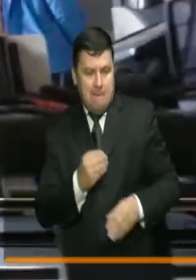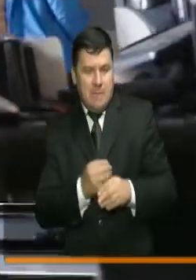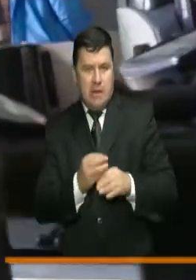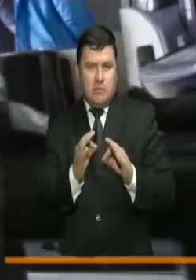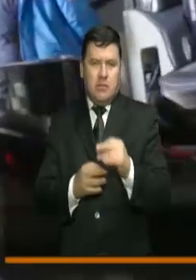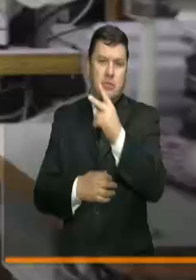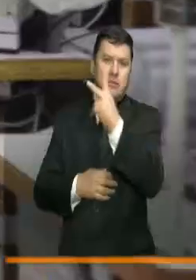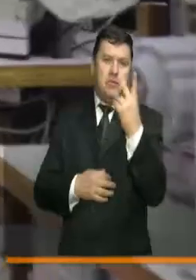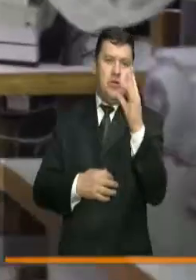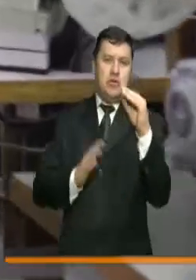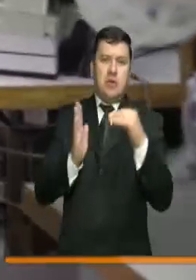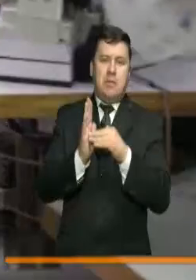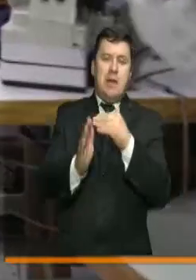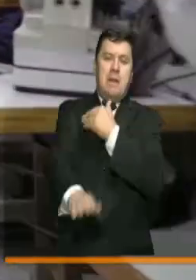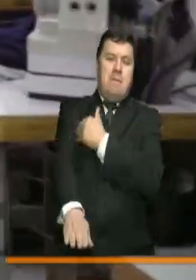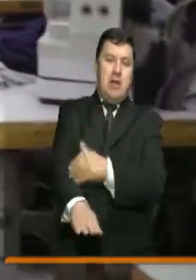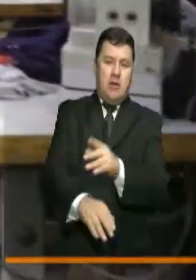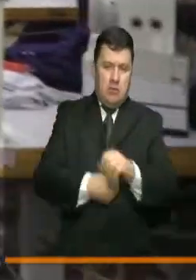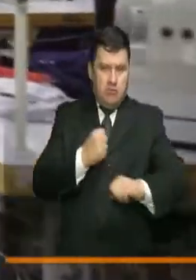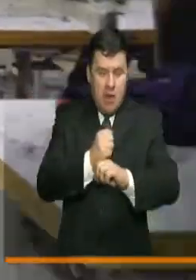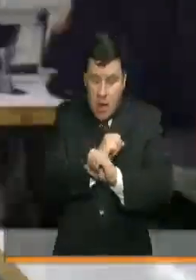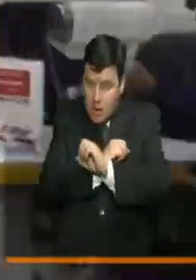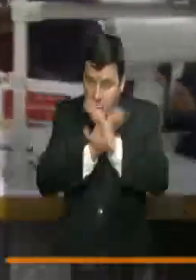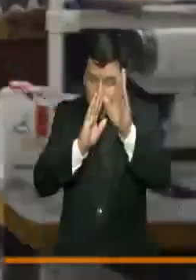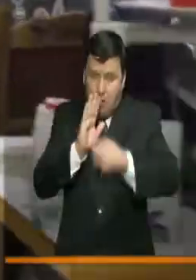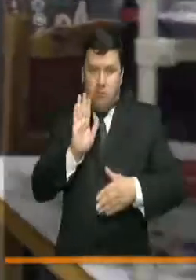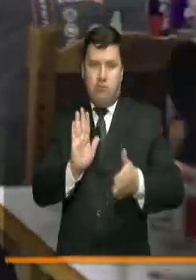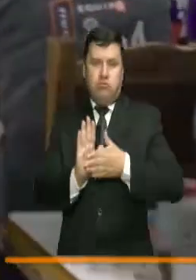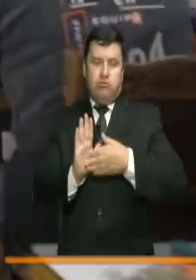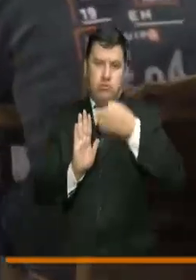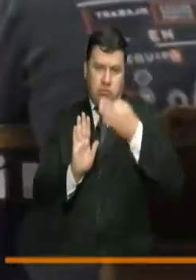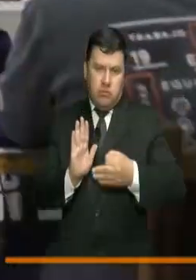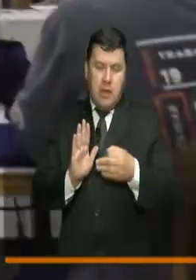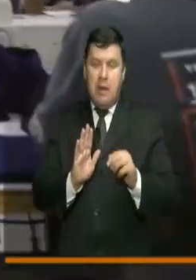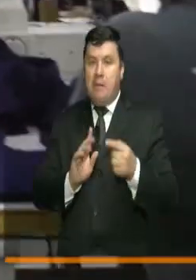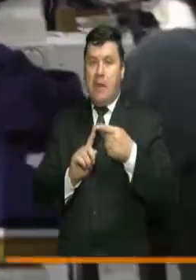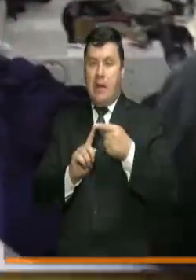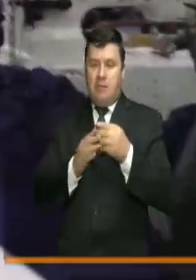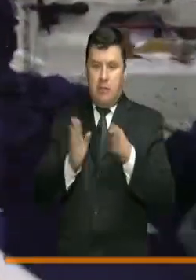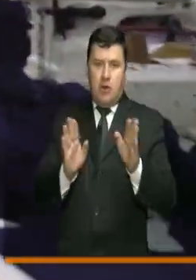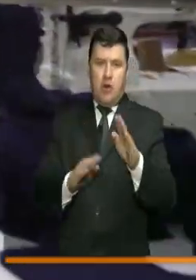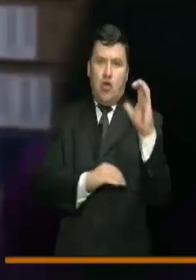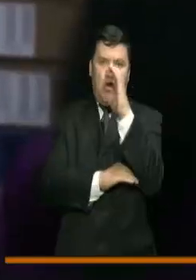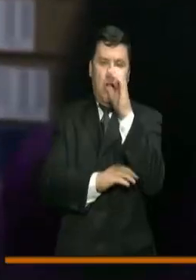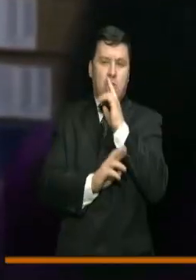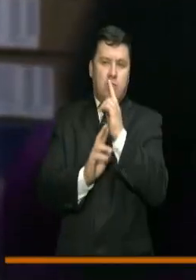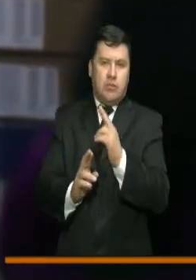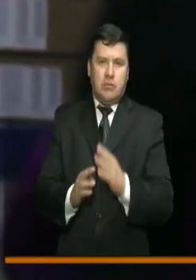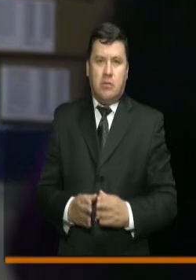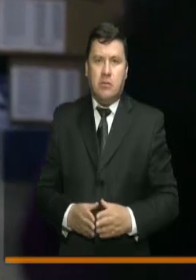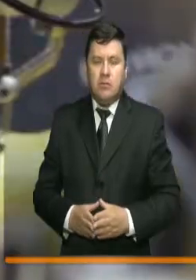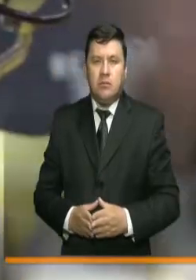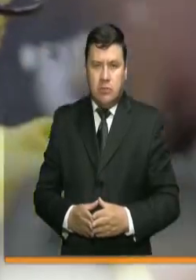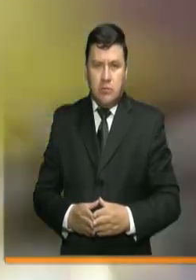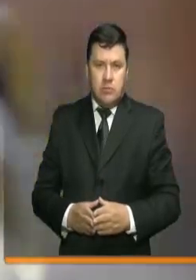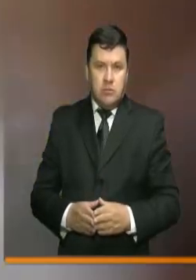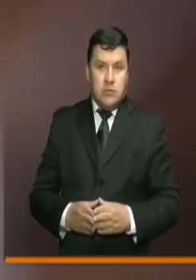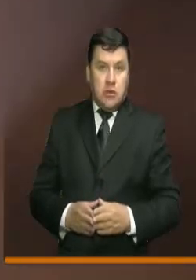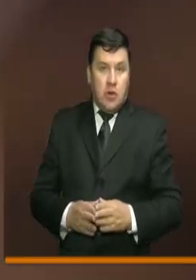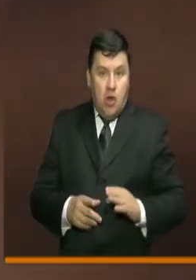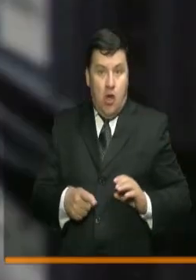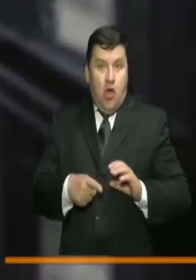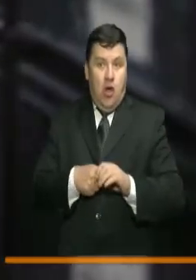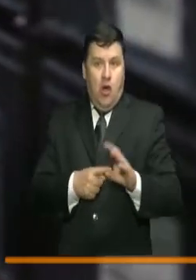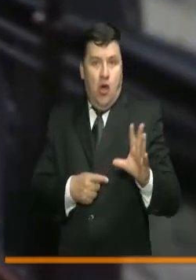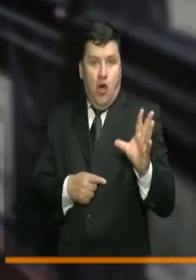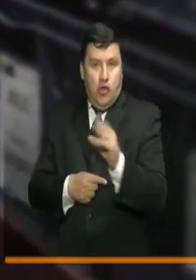los 250.000 millones de pesos dispuestos inicialmente para la primera línea Colombia Responde. Este nuevo cupo